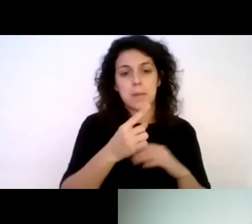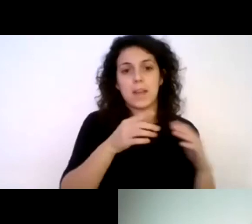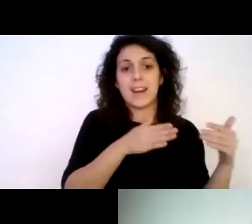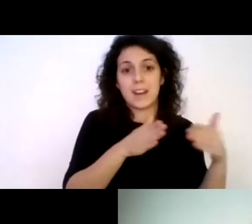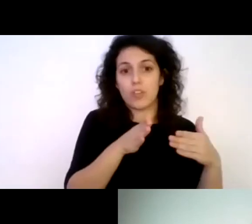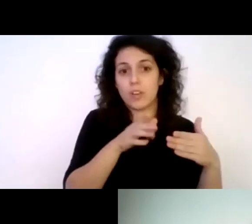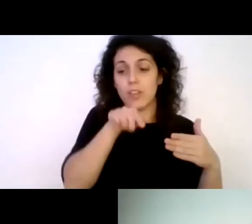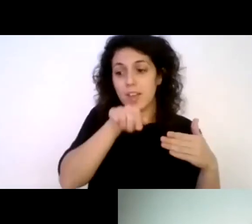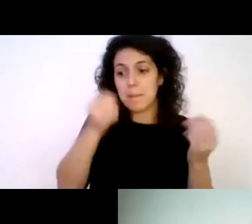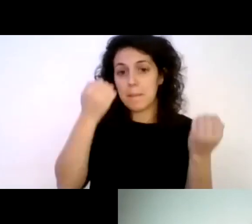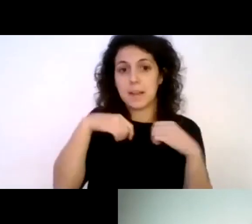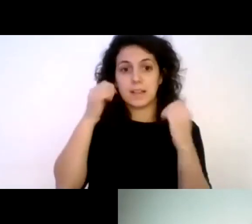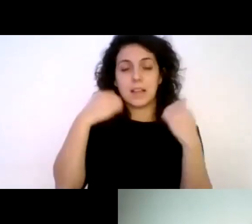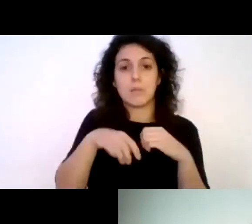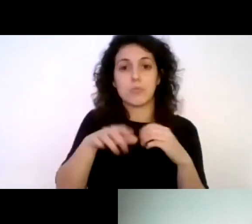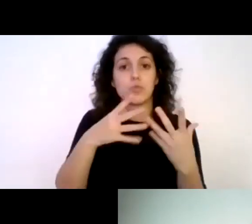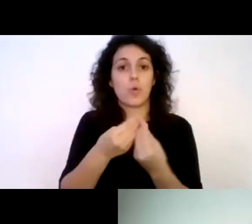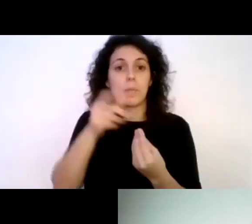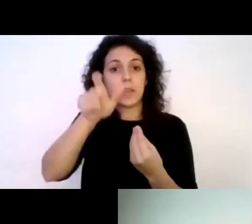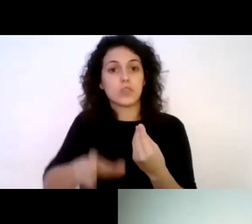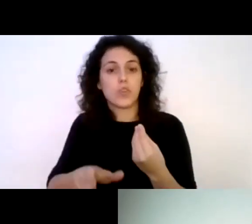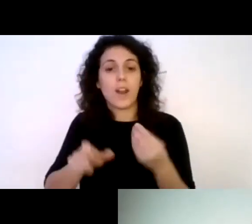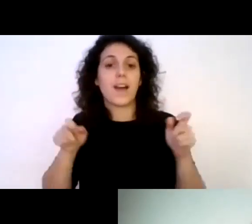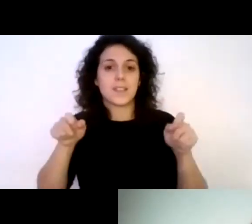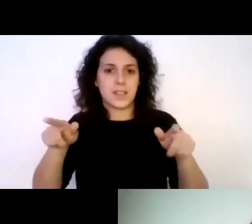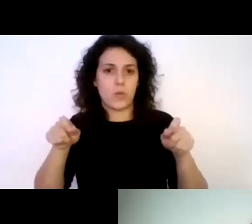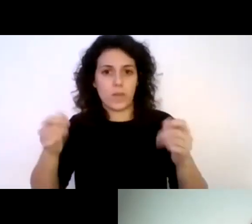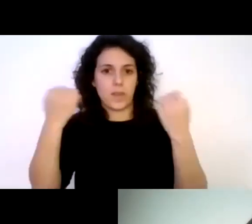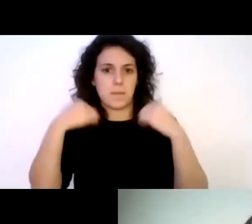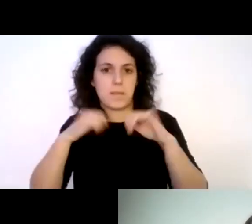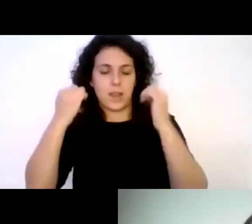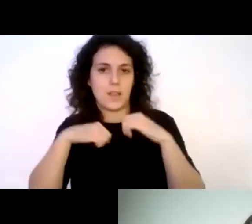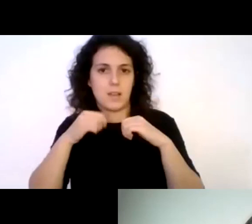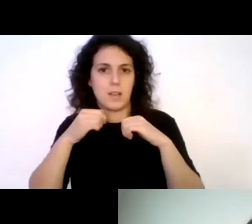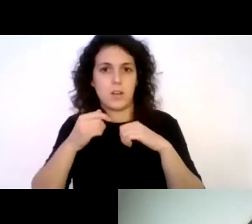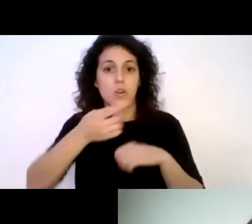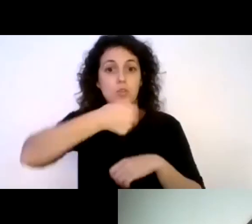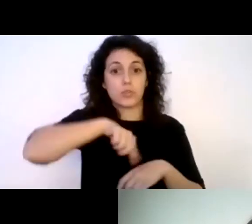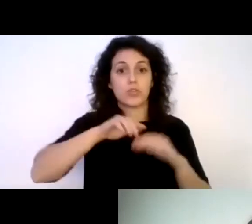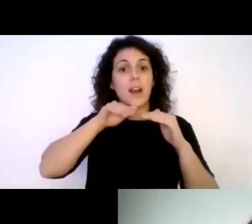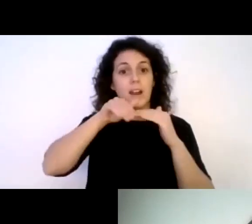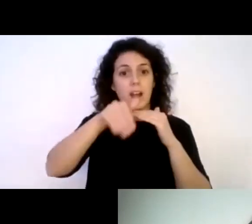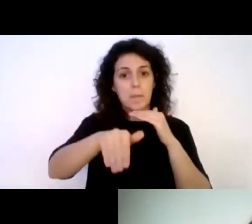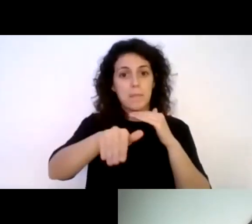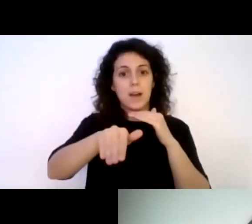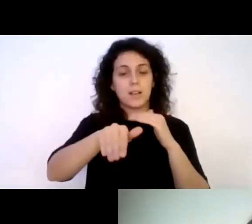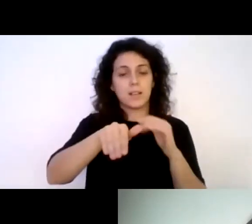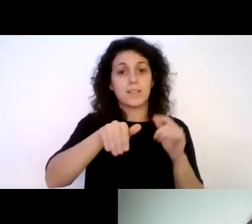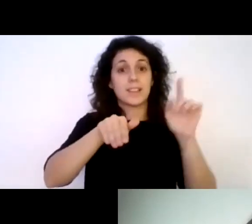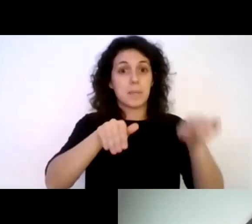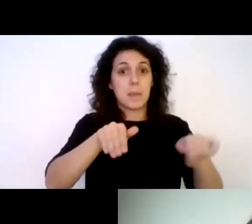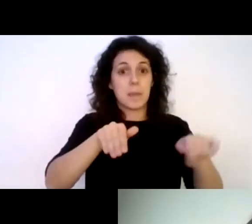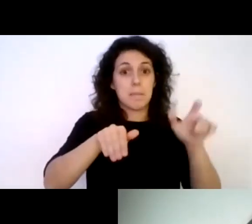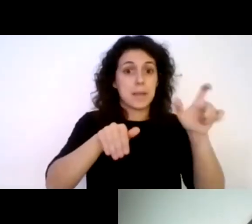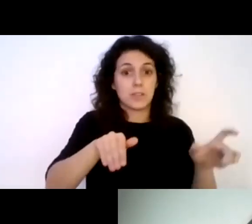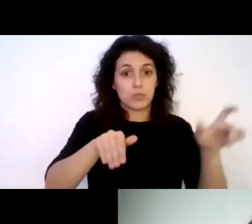lo practicamos con una persona usuaria de silla de ruedas. Nosotros llevamos nuestra rampa, entrenamos también al personal que nos